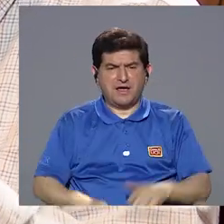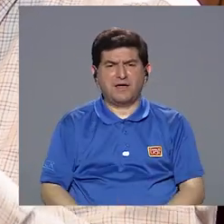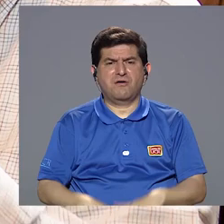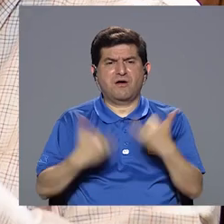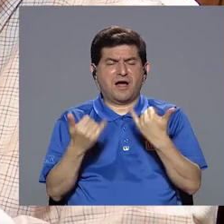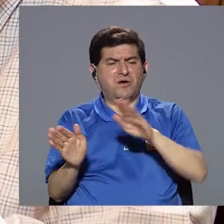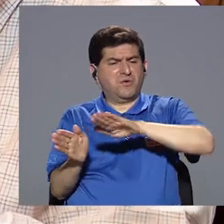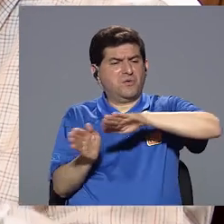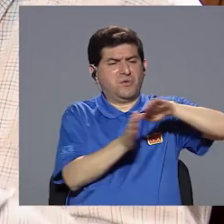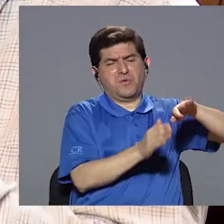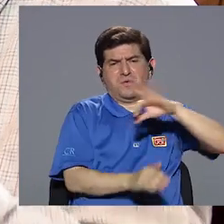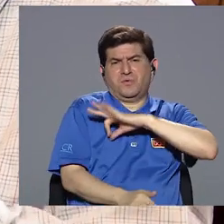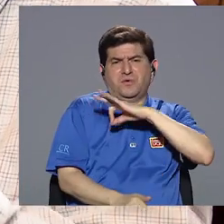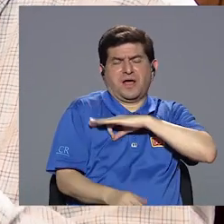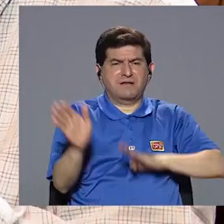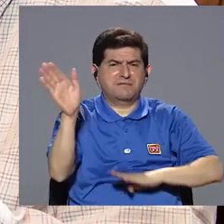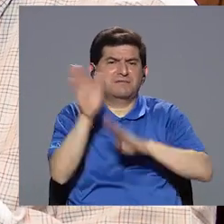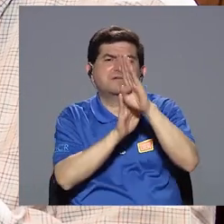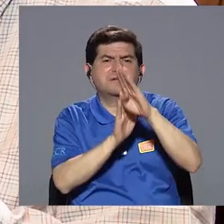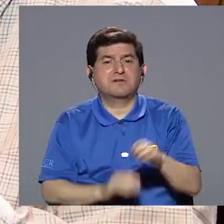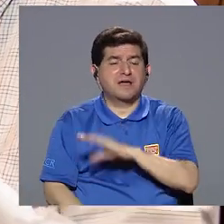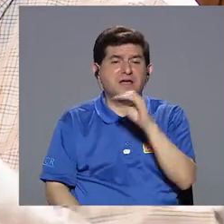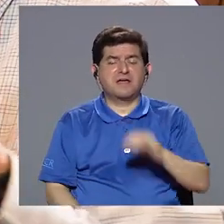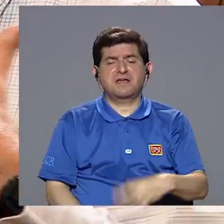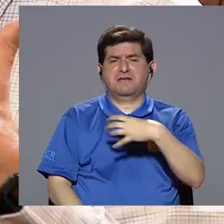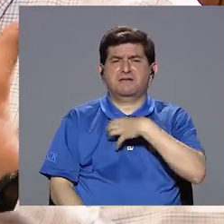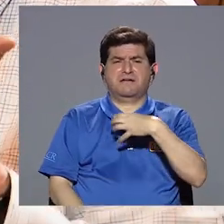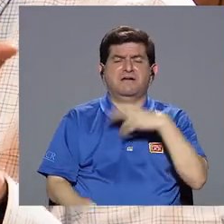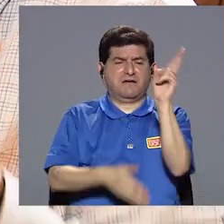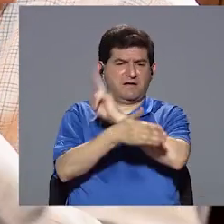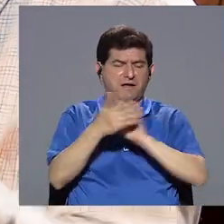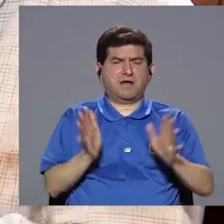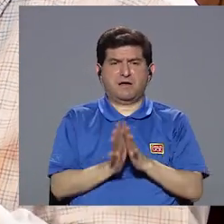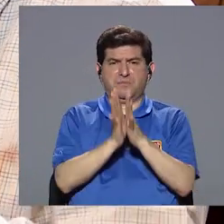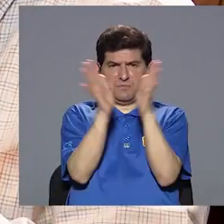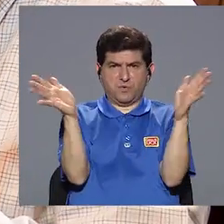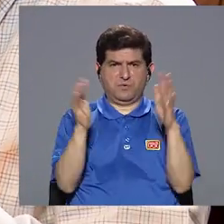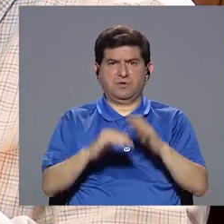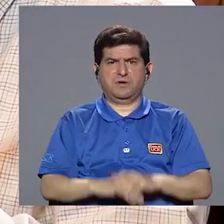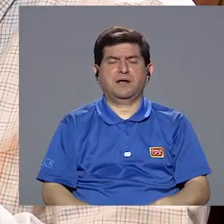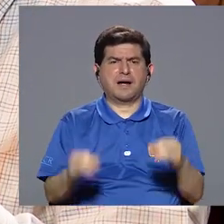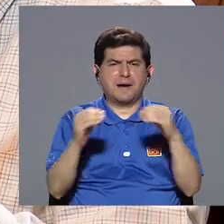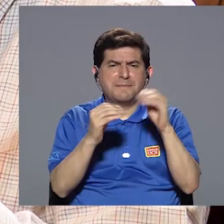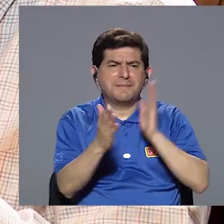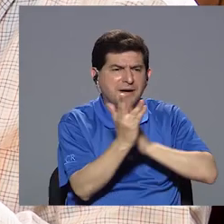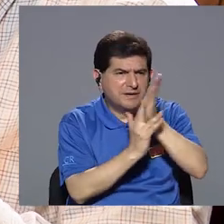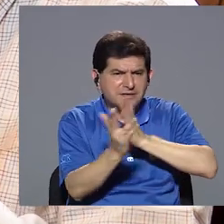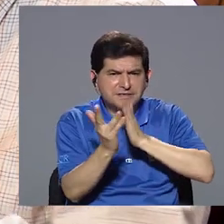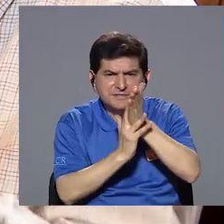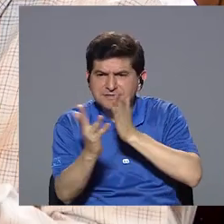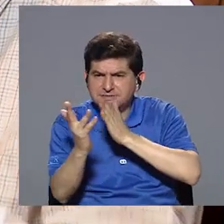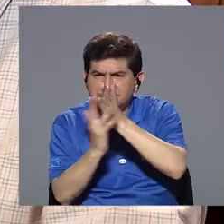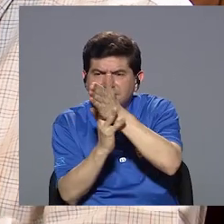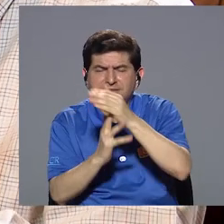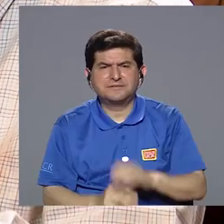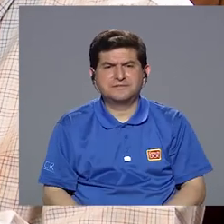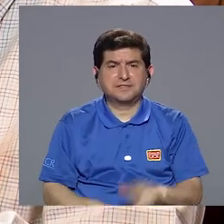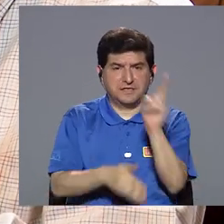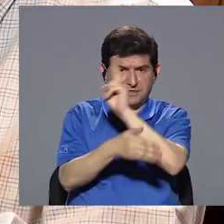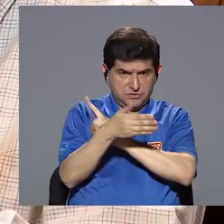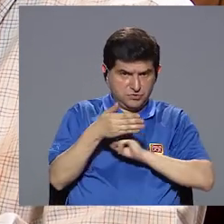que han sido dejados del lado de los beneficios del desarrollo y que reclaman a las universidades públicas mayor